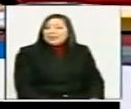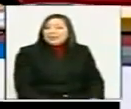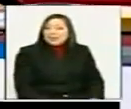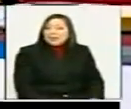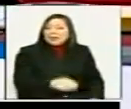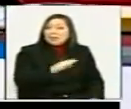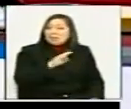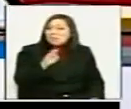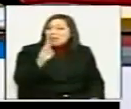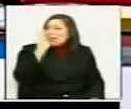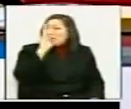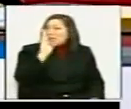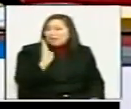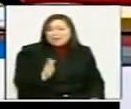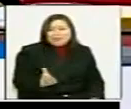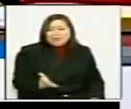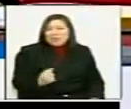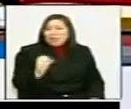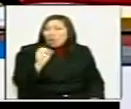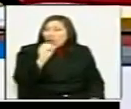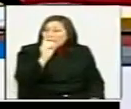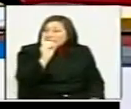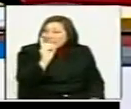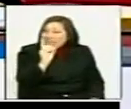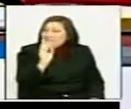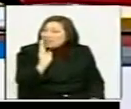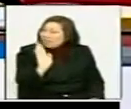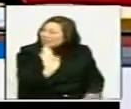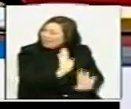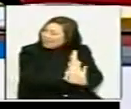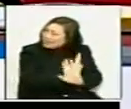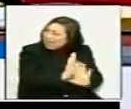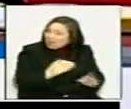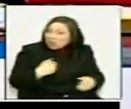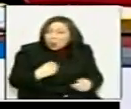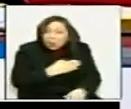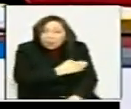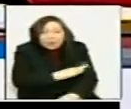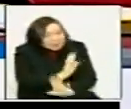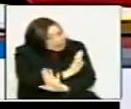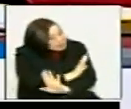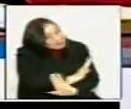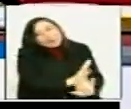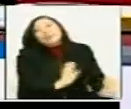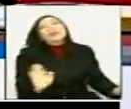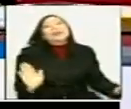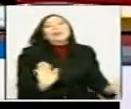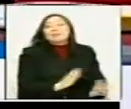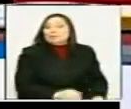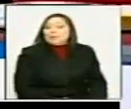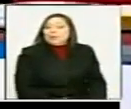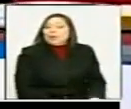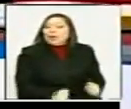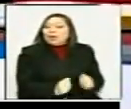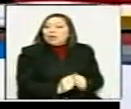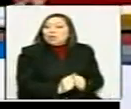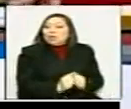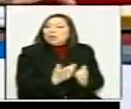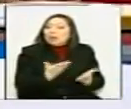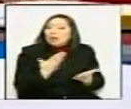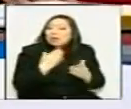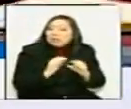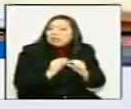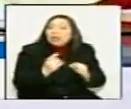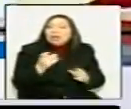viaje a Brasil con los señores de Odebrecht. Absolutamente nada. Sino obedecer a